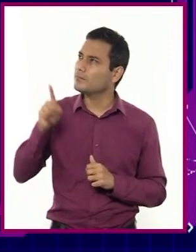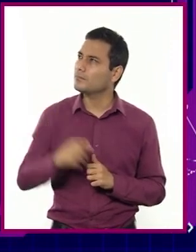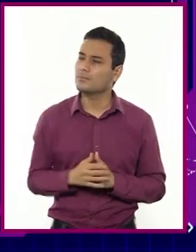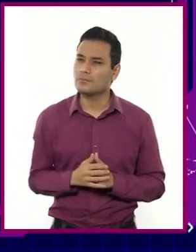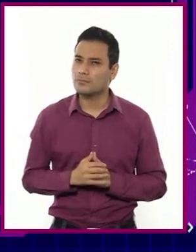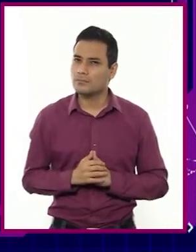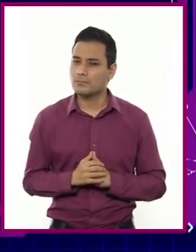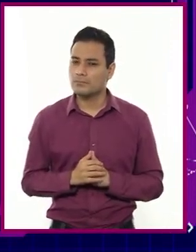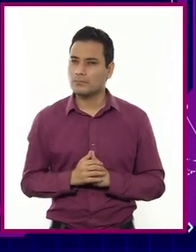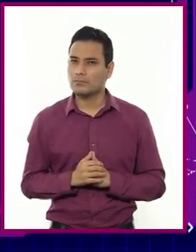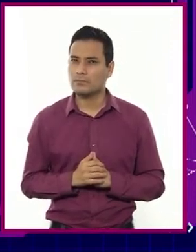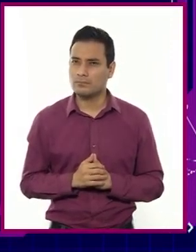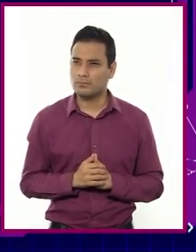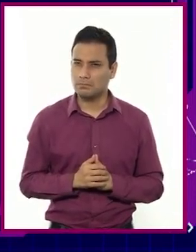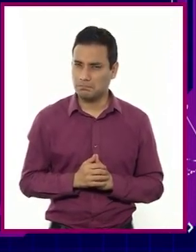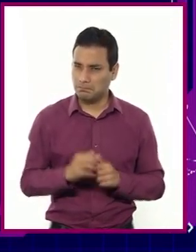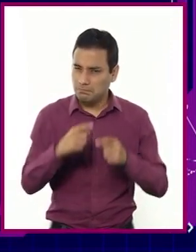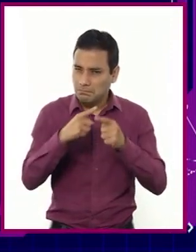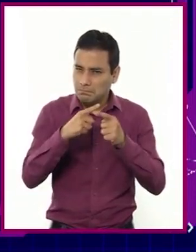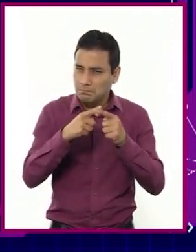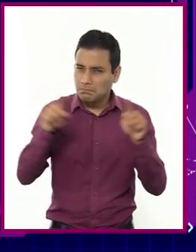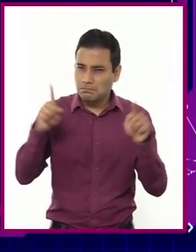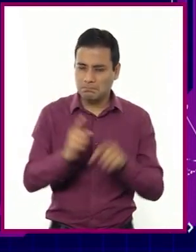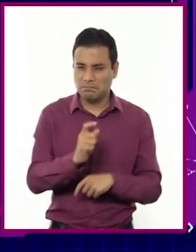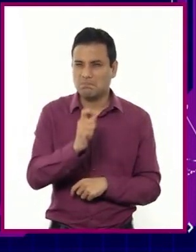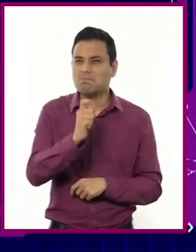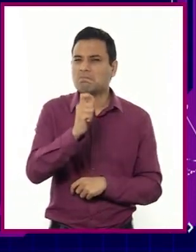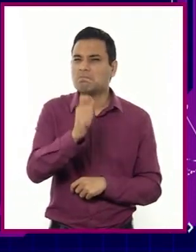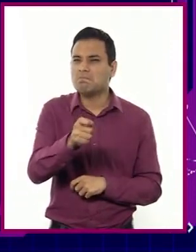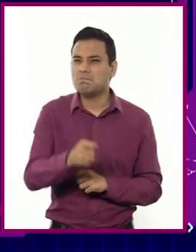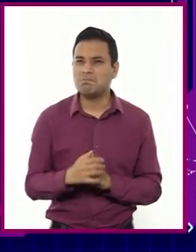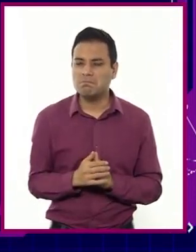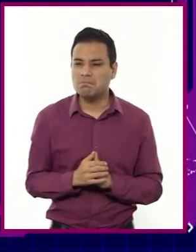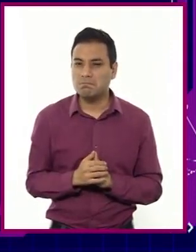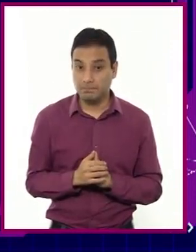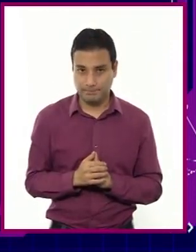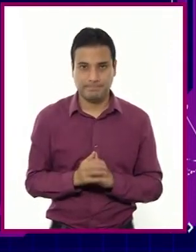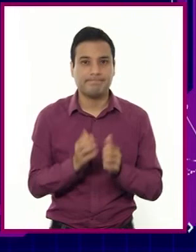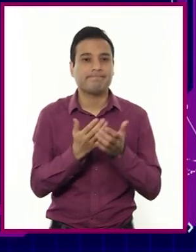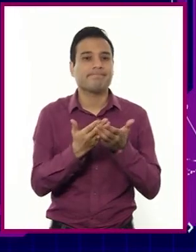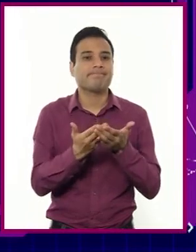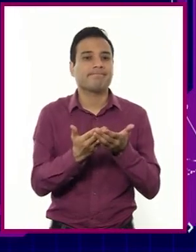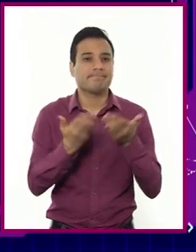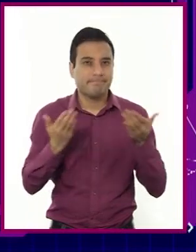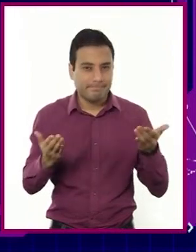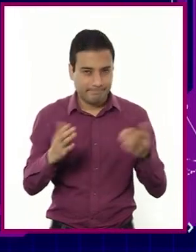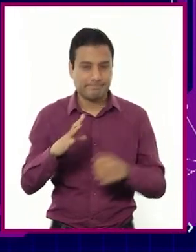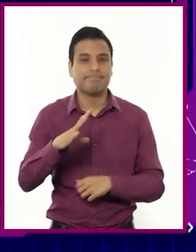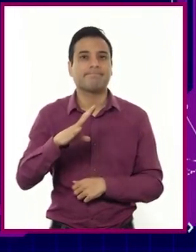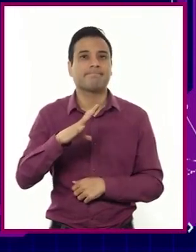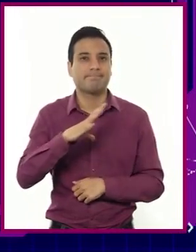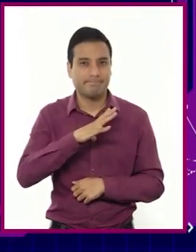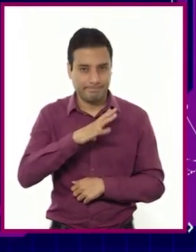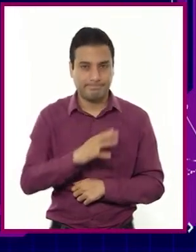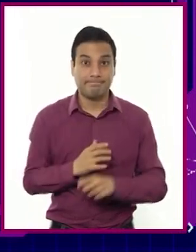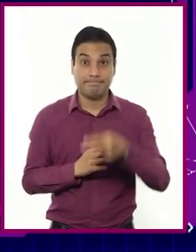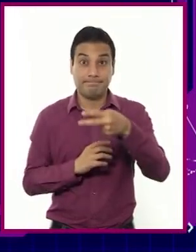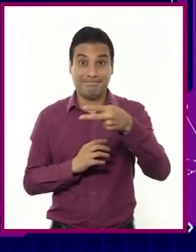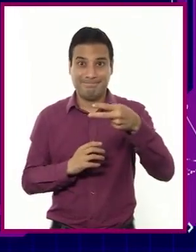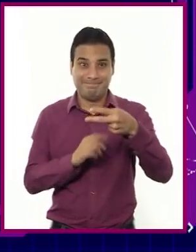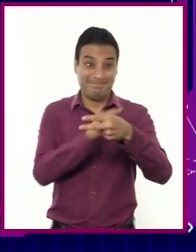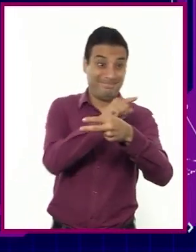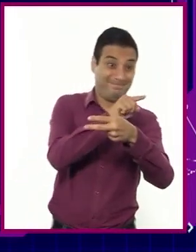esta ecuación y las anteriores? Así es, ahora tenemos paréntesis en ambos miembros de la